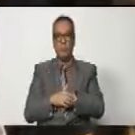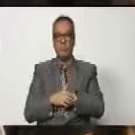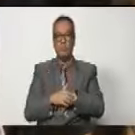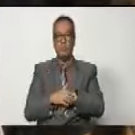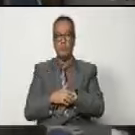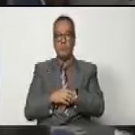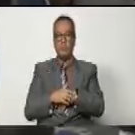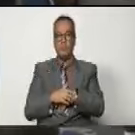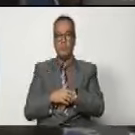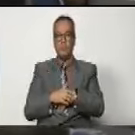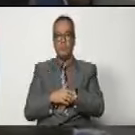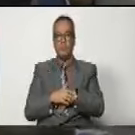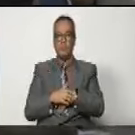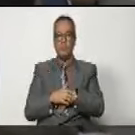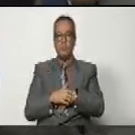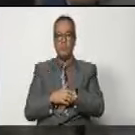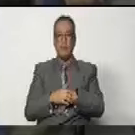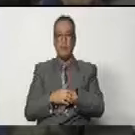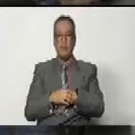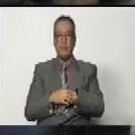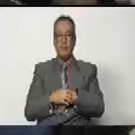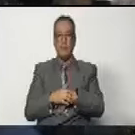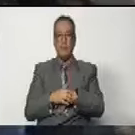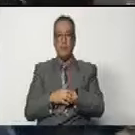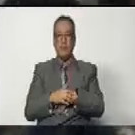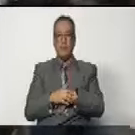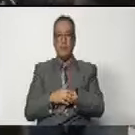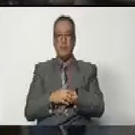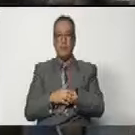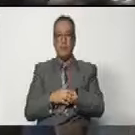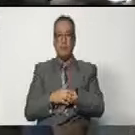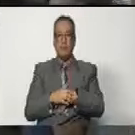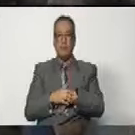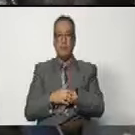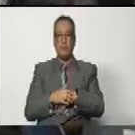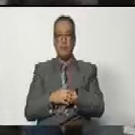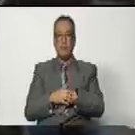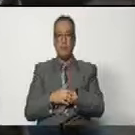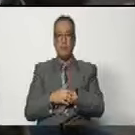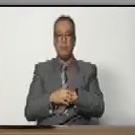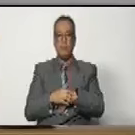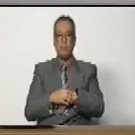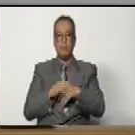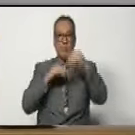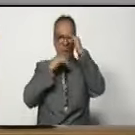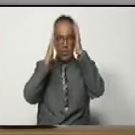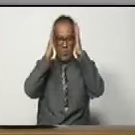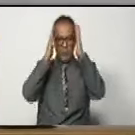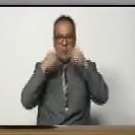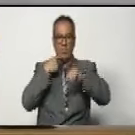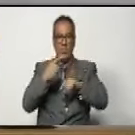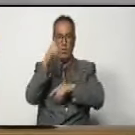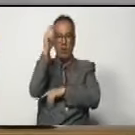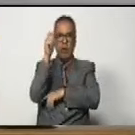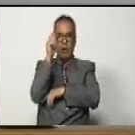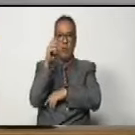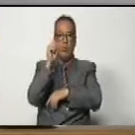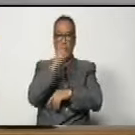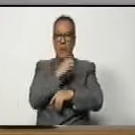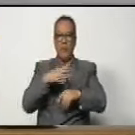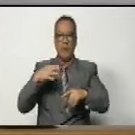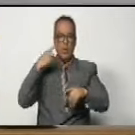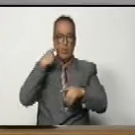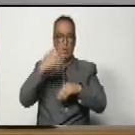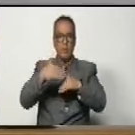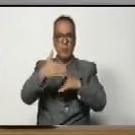En En atención a la solicitud hecha por la diputada Blanca Cao, someto a